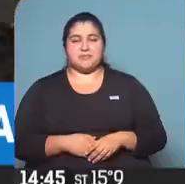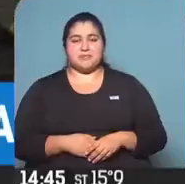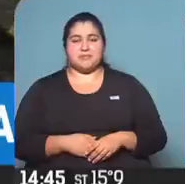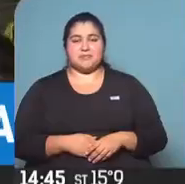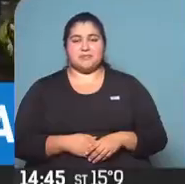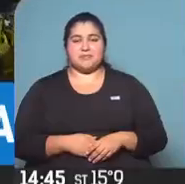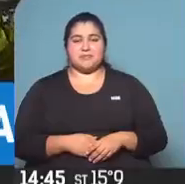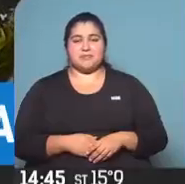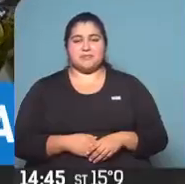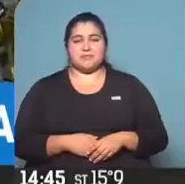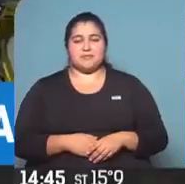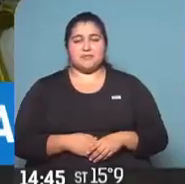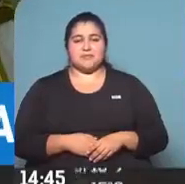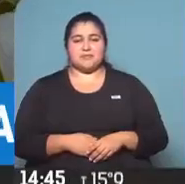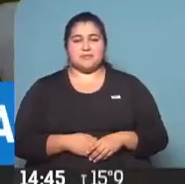ah